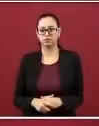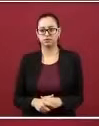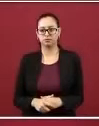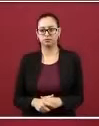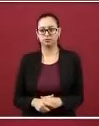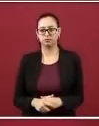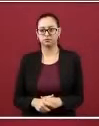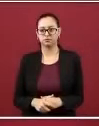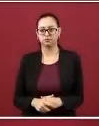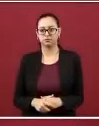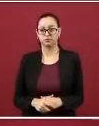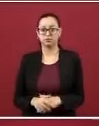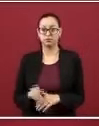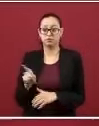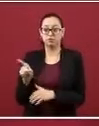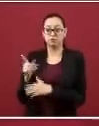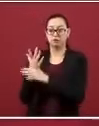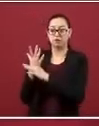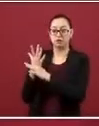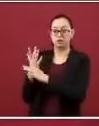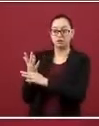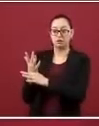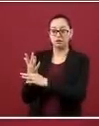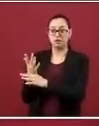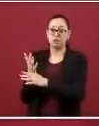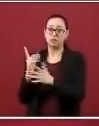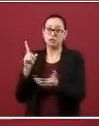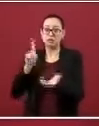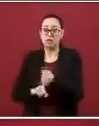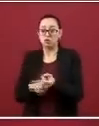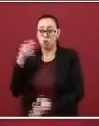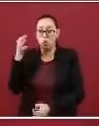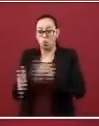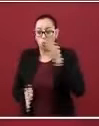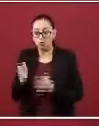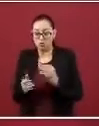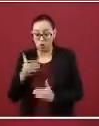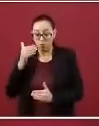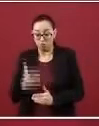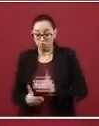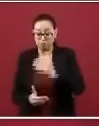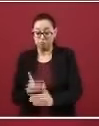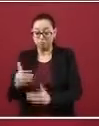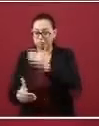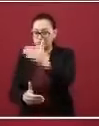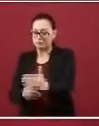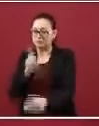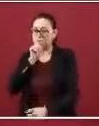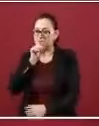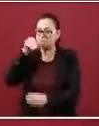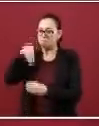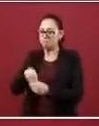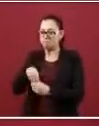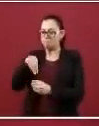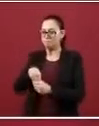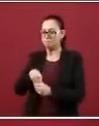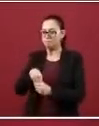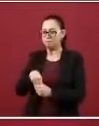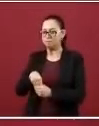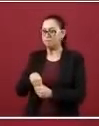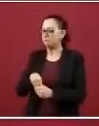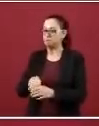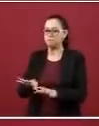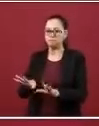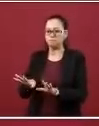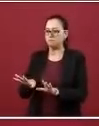El gobierno de México no dará marcha atrás en su plan de austeridad y a pesar de la decisión de la Suprema Corte de Justicia de la Nación en